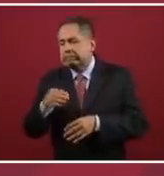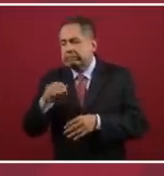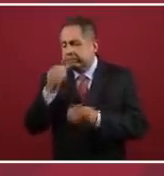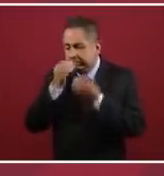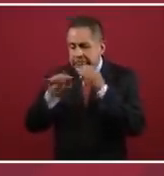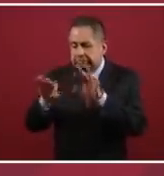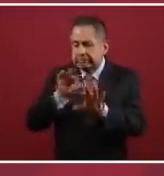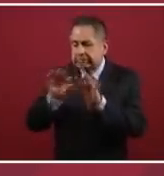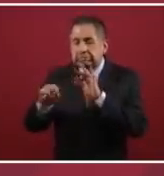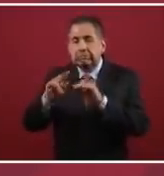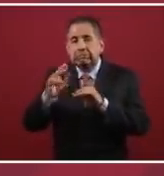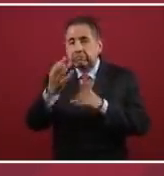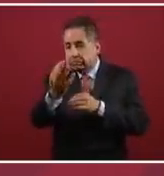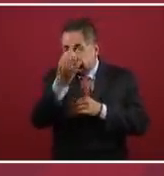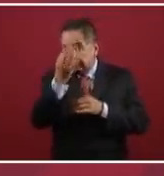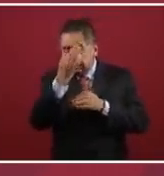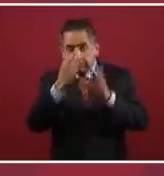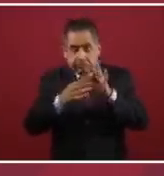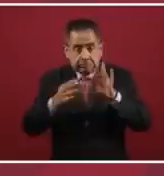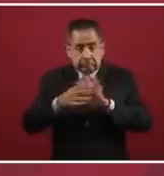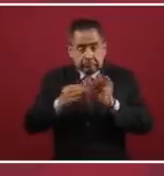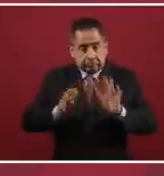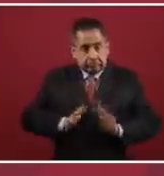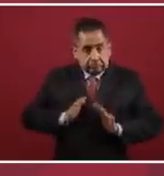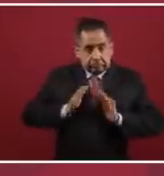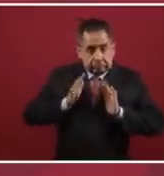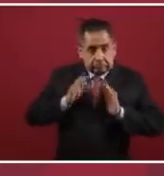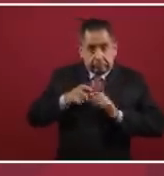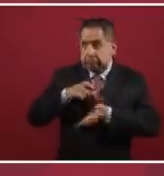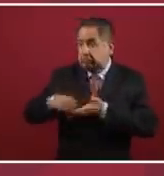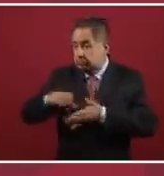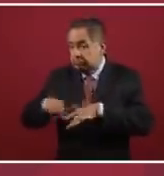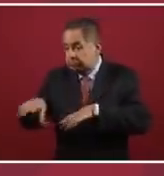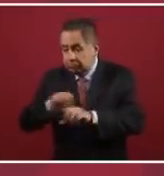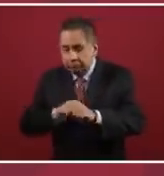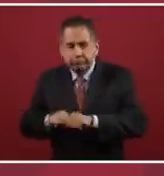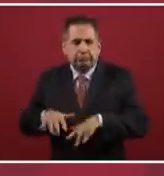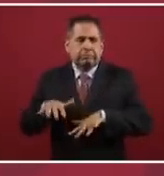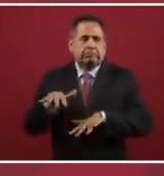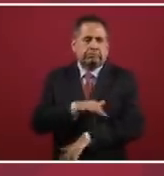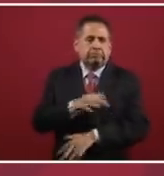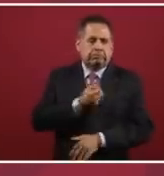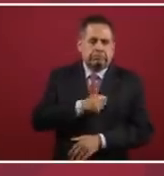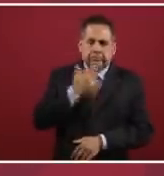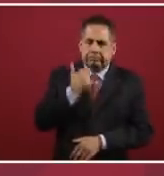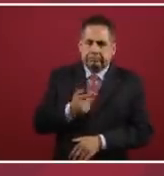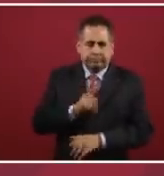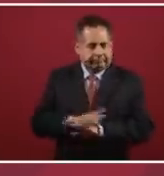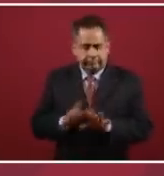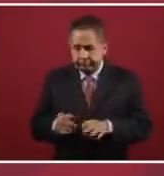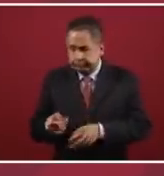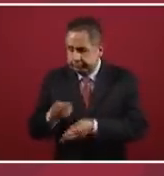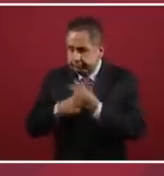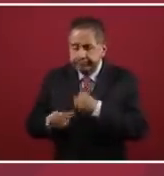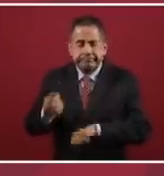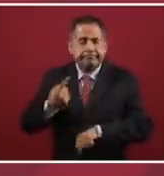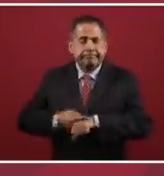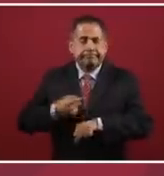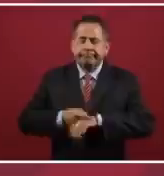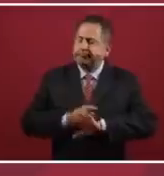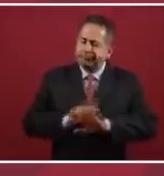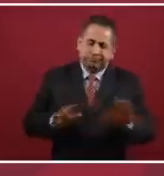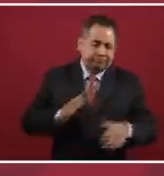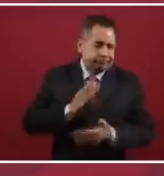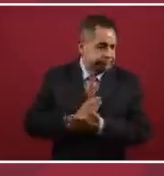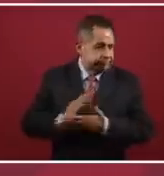por la publicidad y consumir productos chatarras que afectan la salud. Y no solo